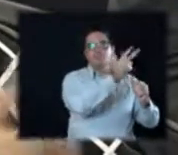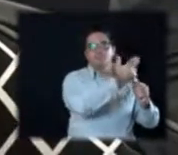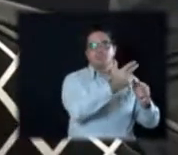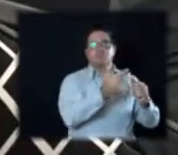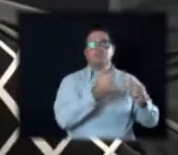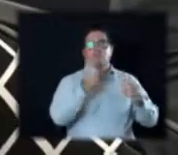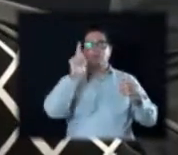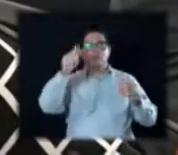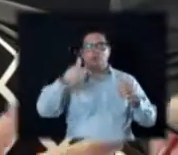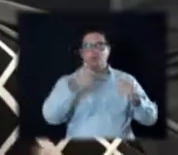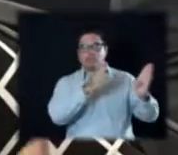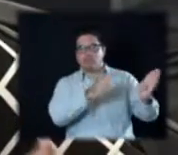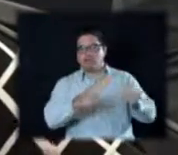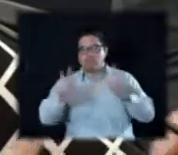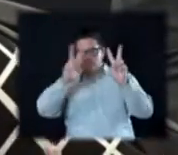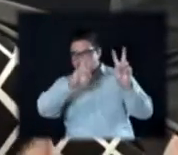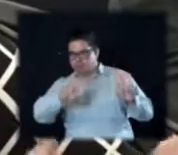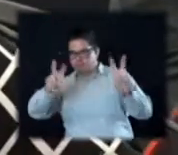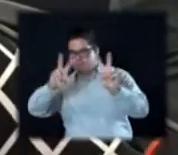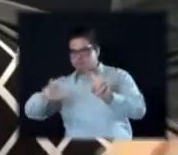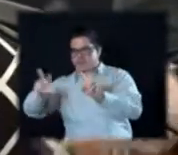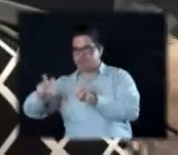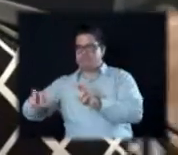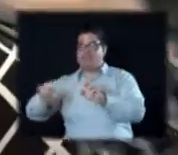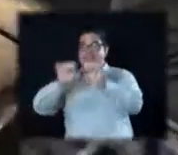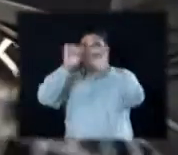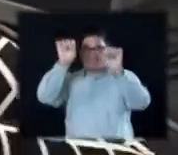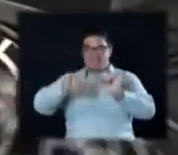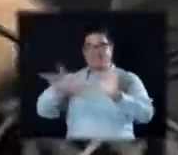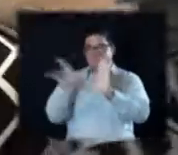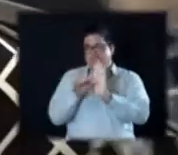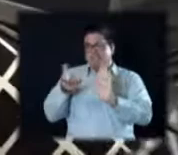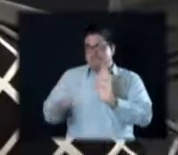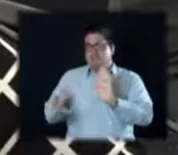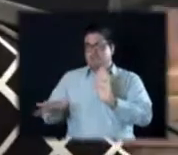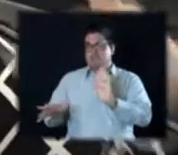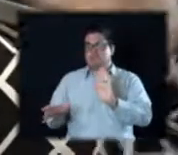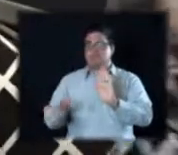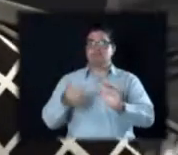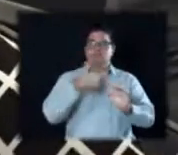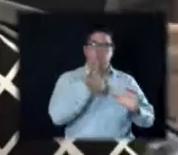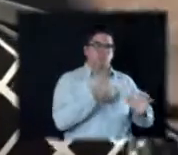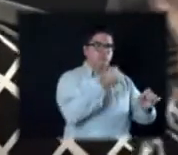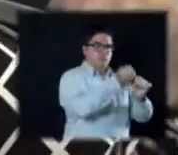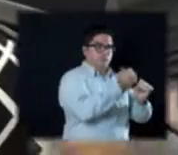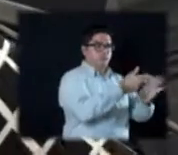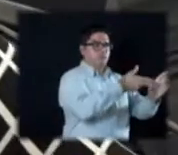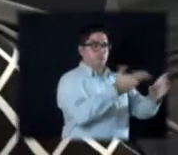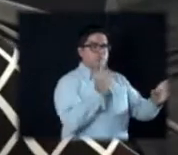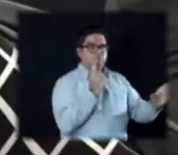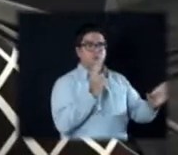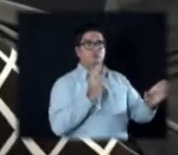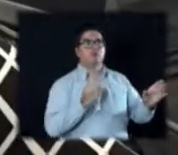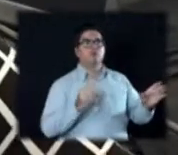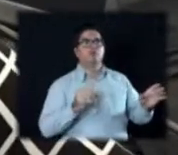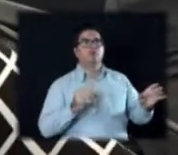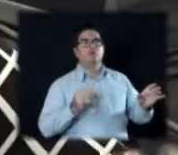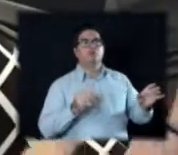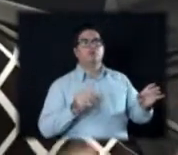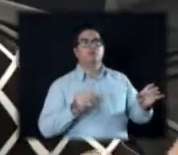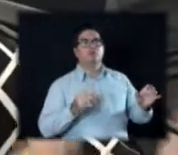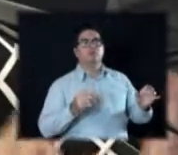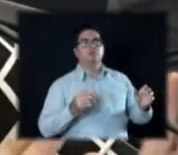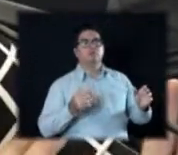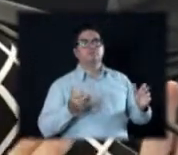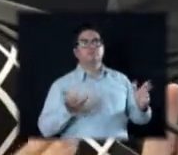2013 hicimos todo el proceso. Cuando yo salí, el sistema había sido seleccionado. según controló las personas internas y